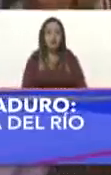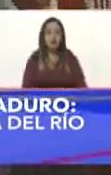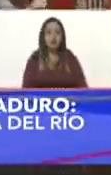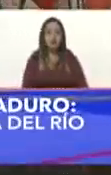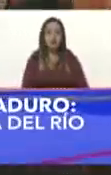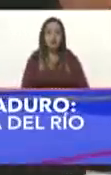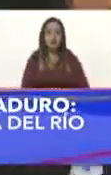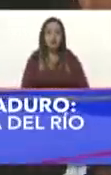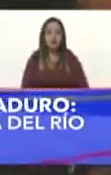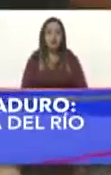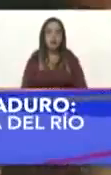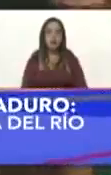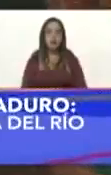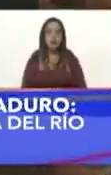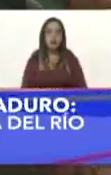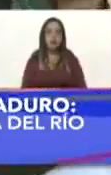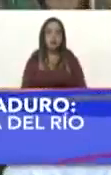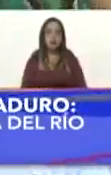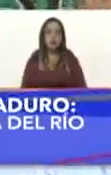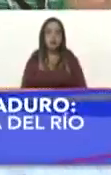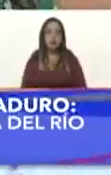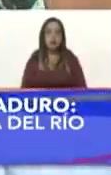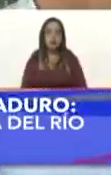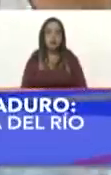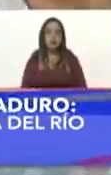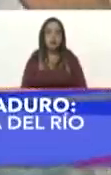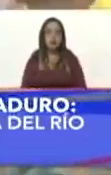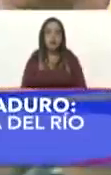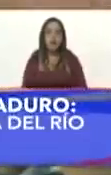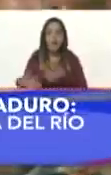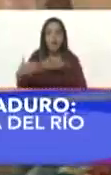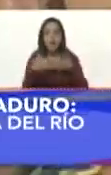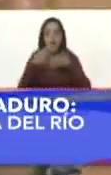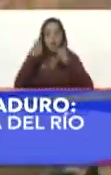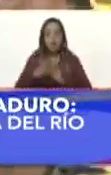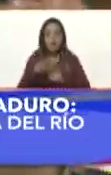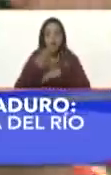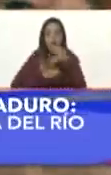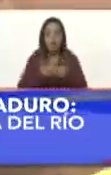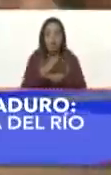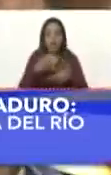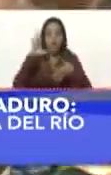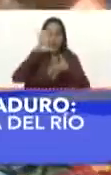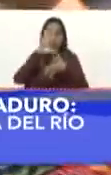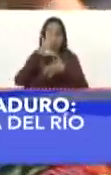amigo, el pueblo está contigo. Es la batalla que hay que dar por nuestra América.